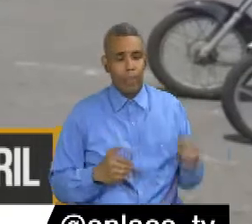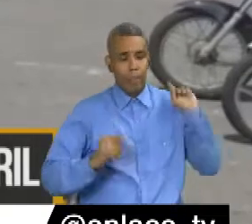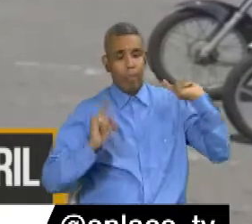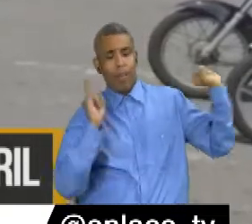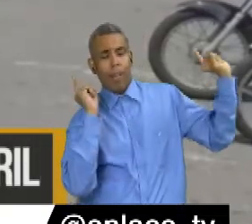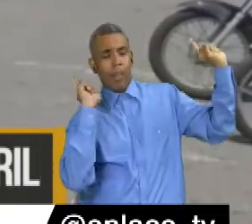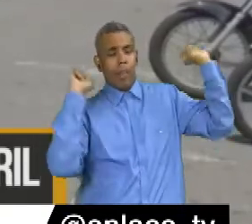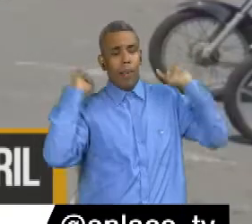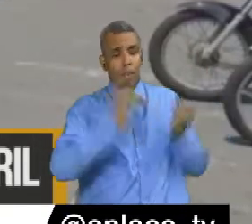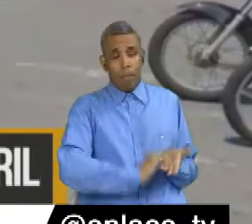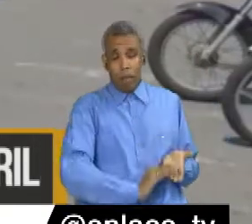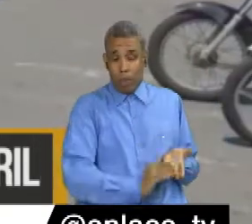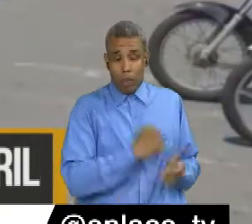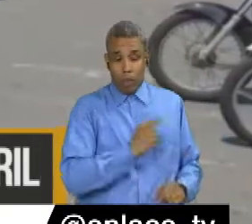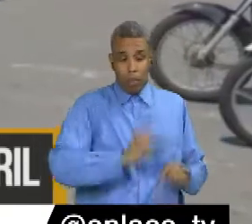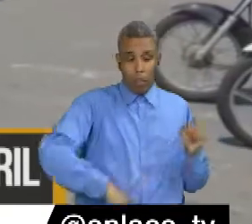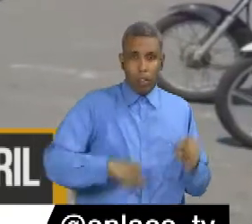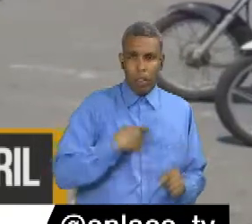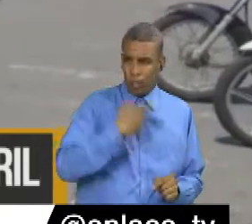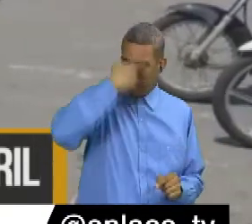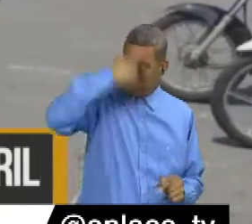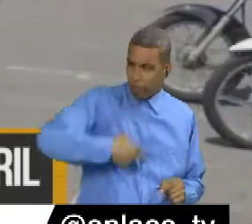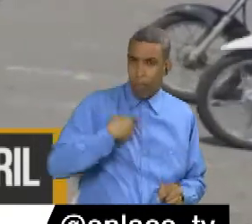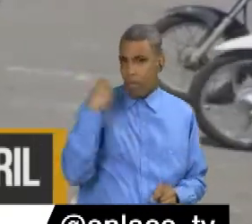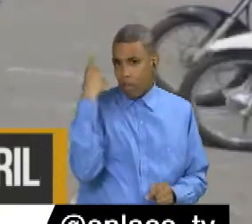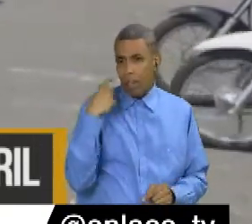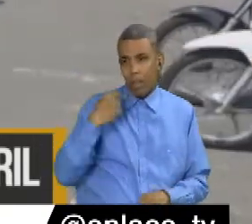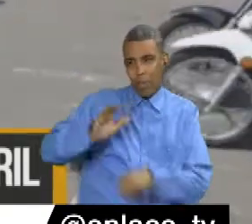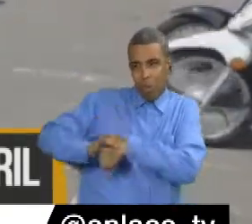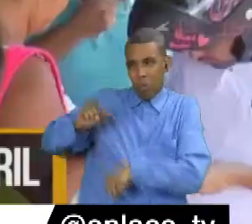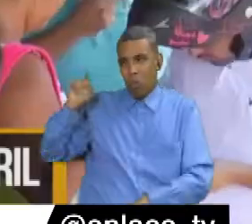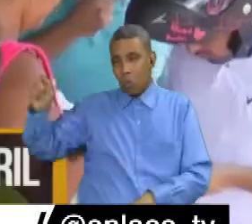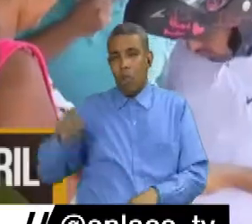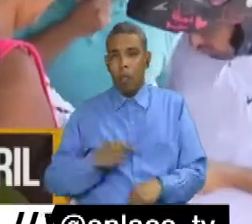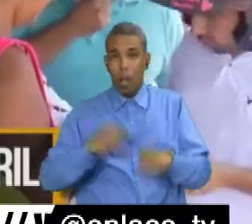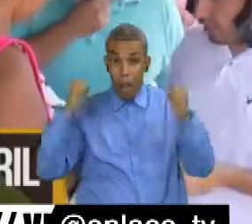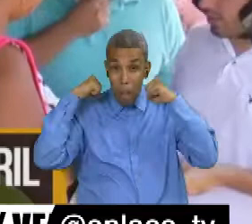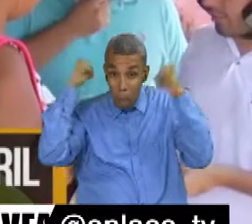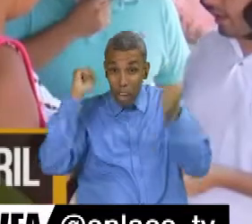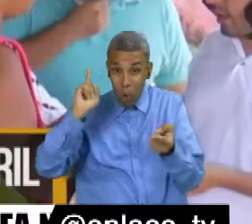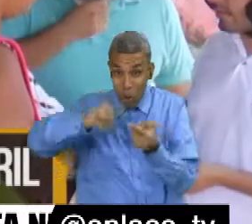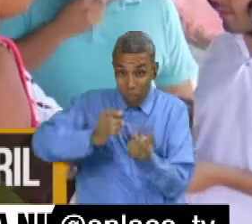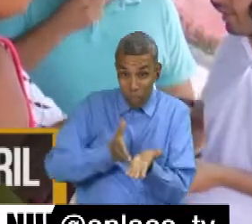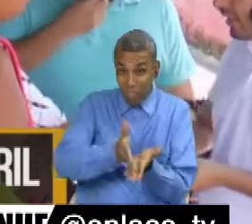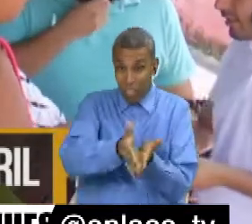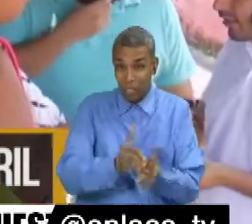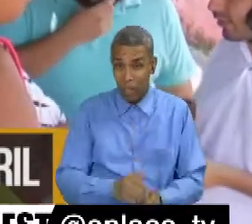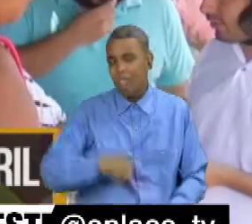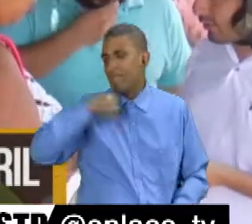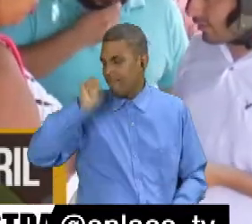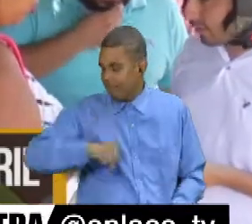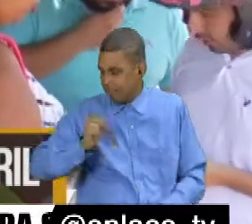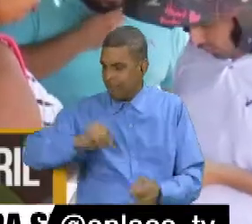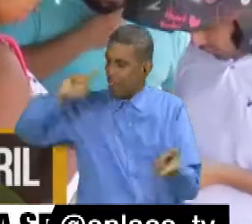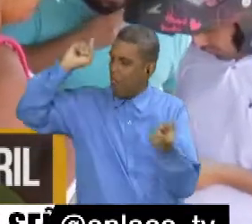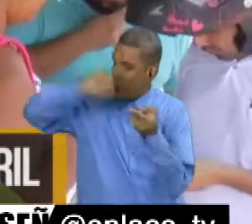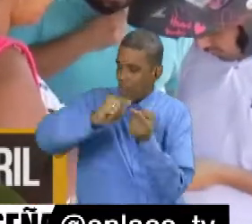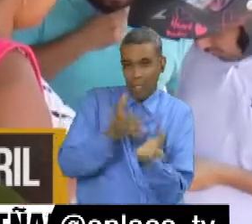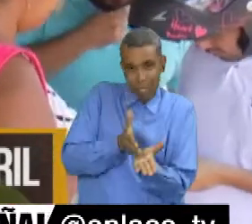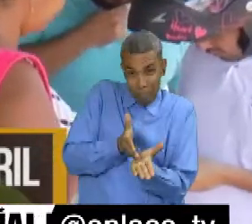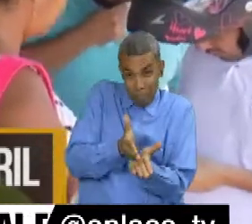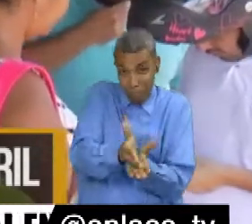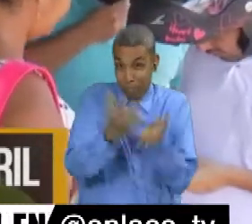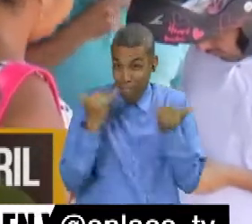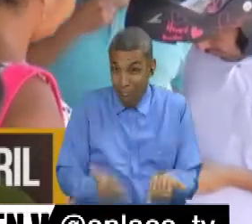mesa y no es serio en las propuestas que están haciendo. El paro sigue entonces. El paro sigue indefinido hasta el momento que